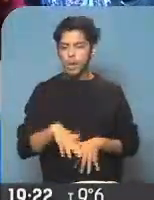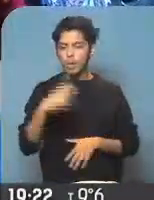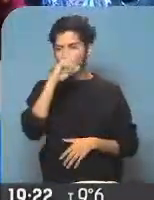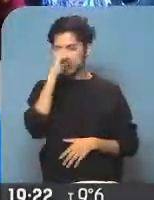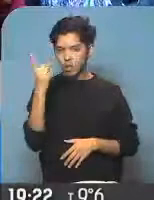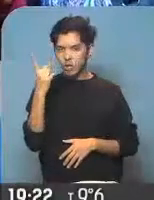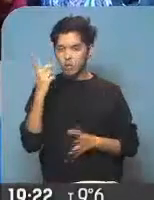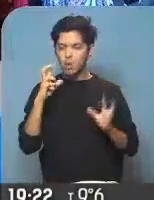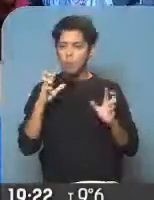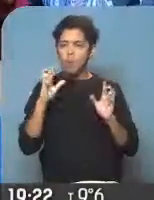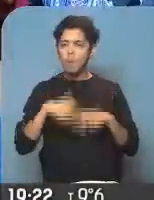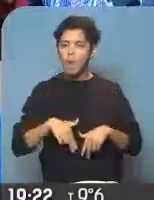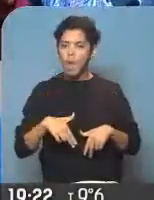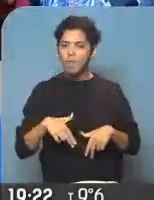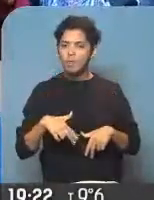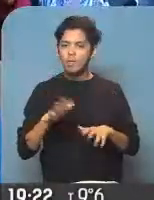plan de lucha